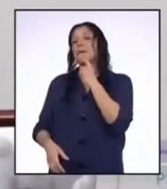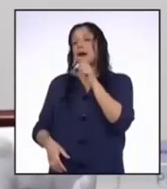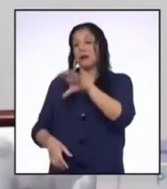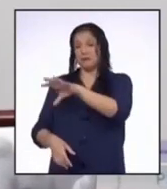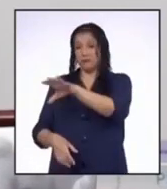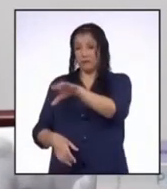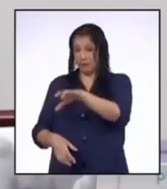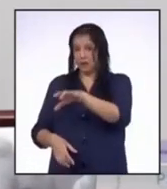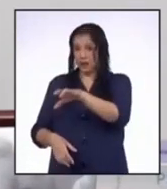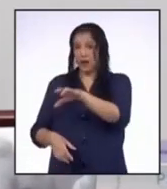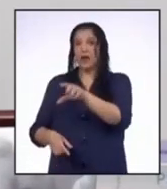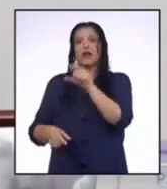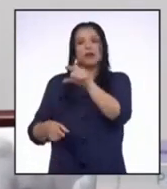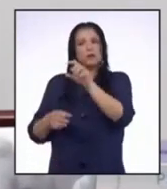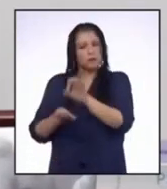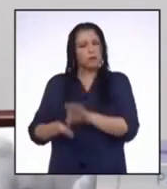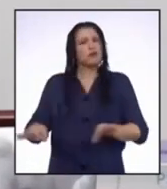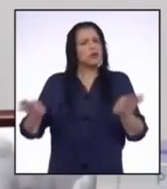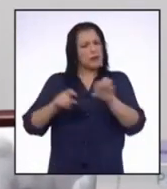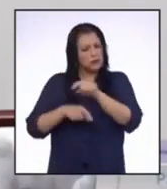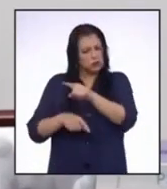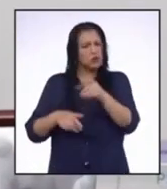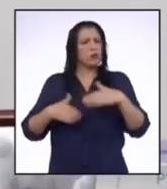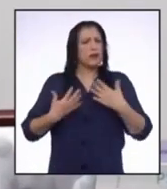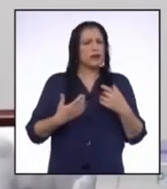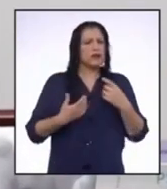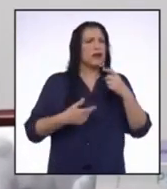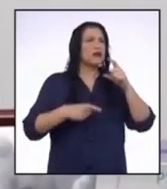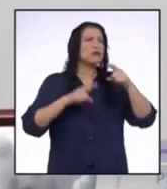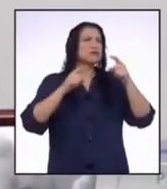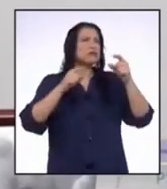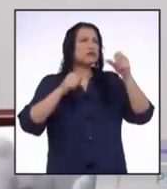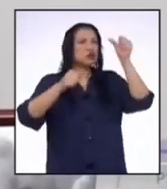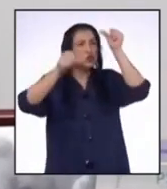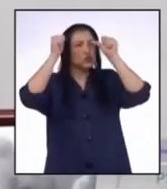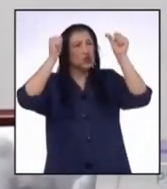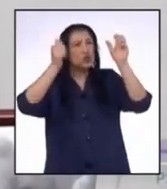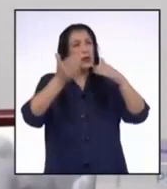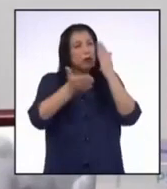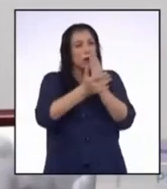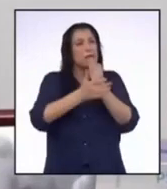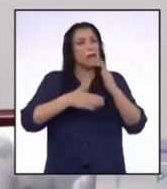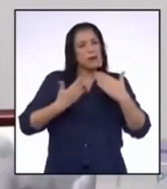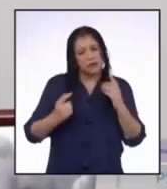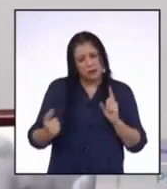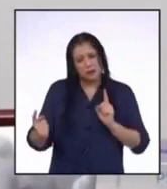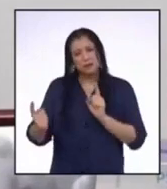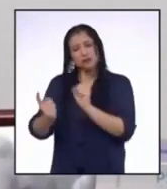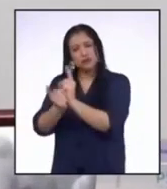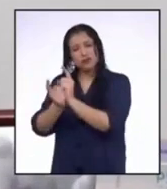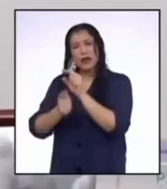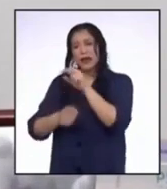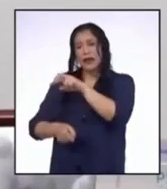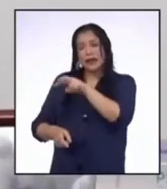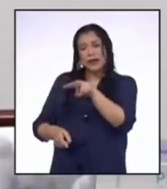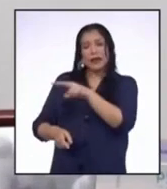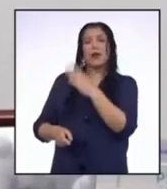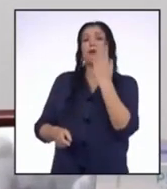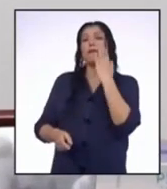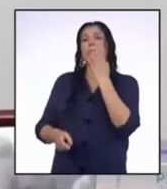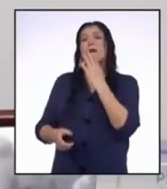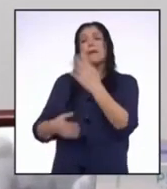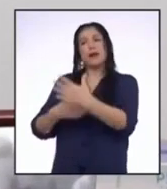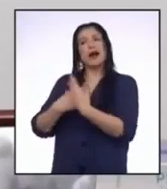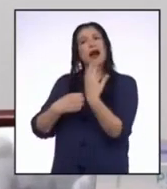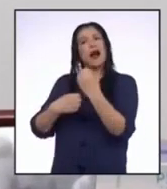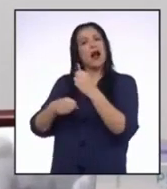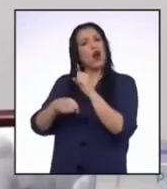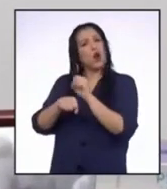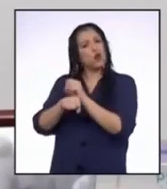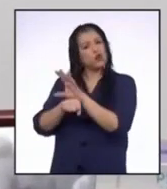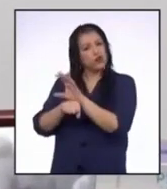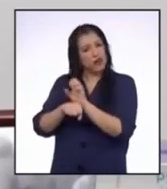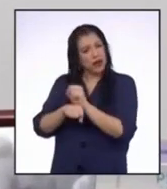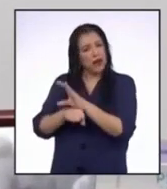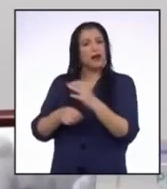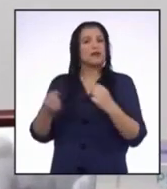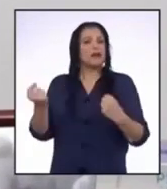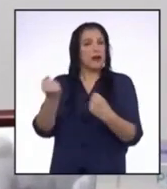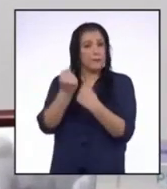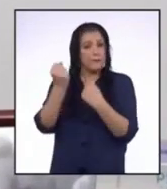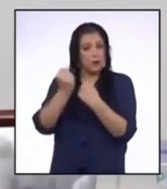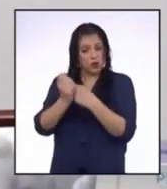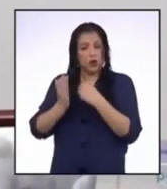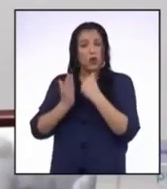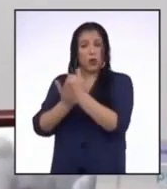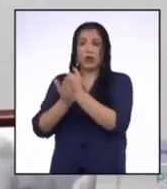Es importante que sepas que puedes acudir a ellos en cualquier momento, quienes te van a poder dar consejos, apoyo